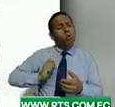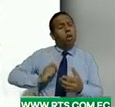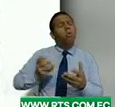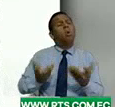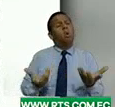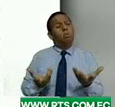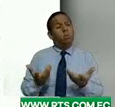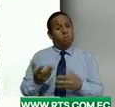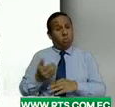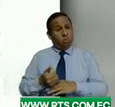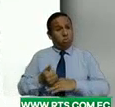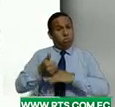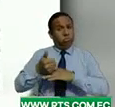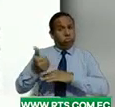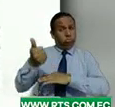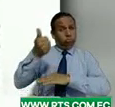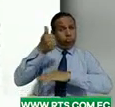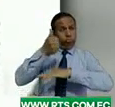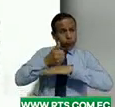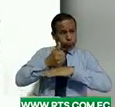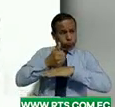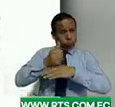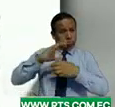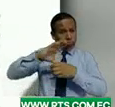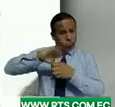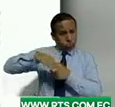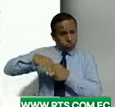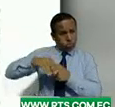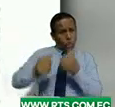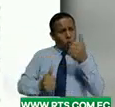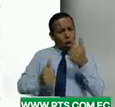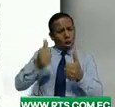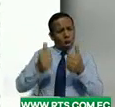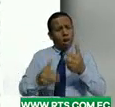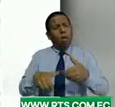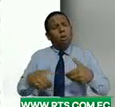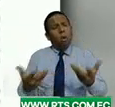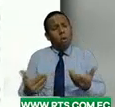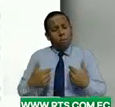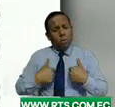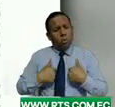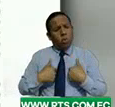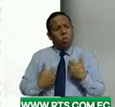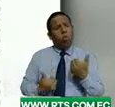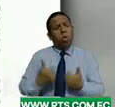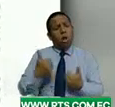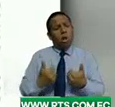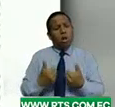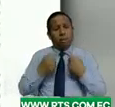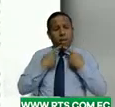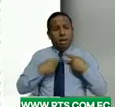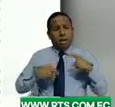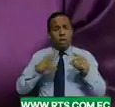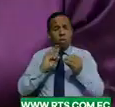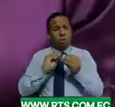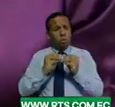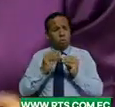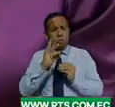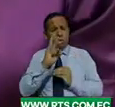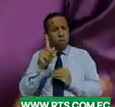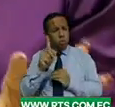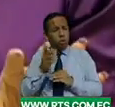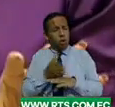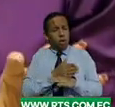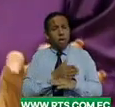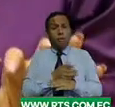diplomática como se había dispuesto antes, o como embajadora extraordinaria y plenipotenciaria, de acuerdo al decreto 61. También Abad pide que